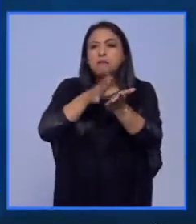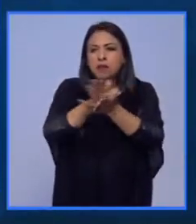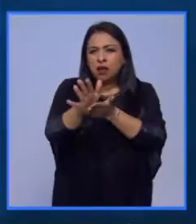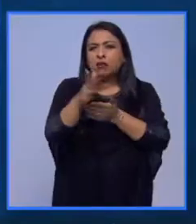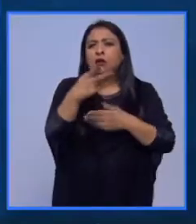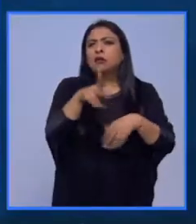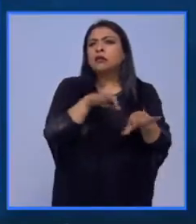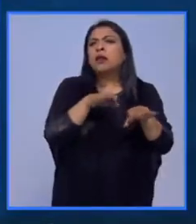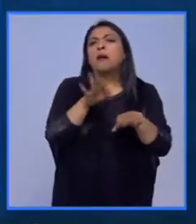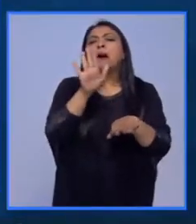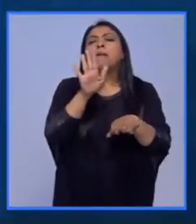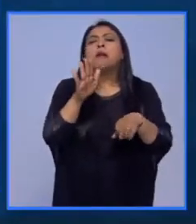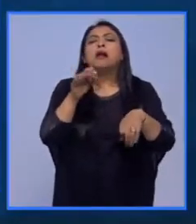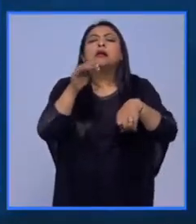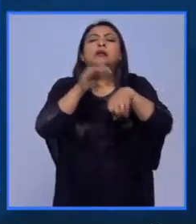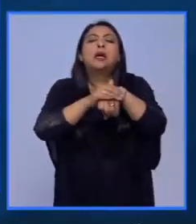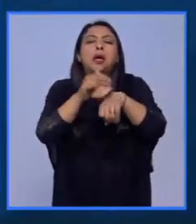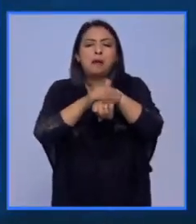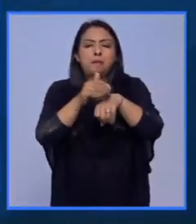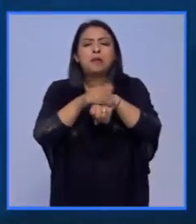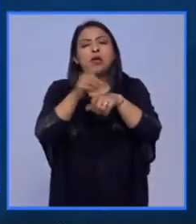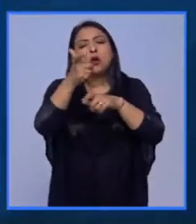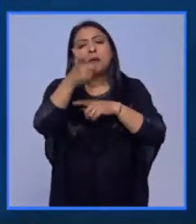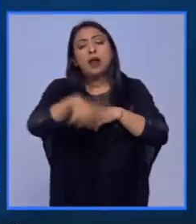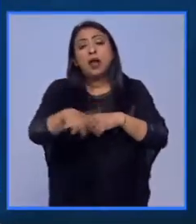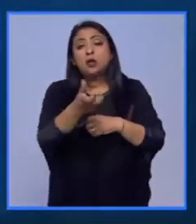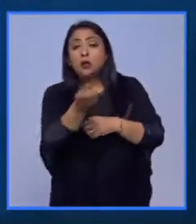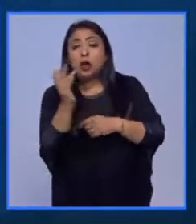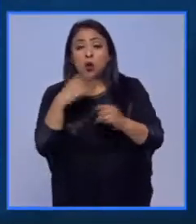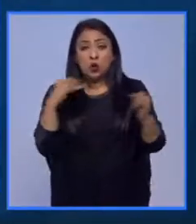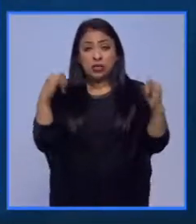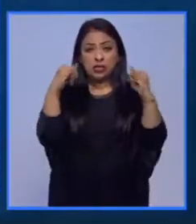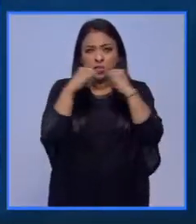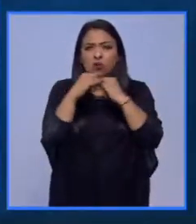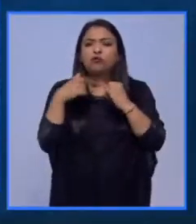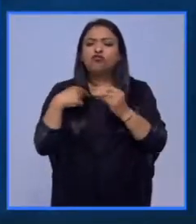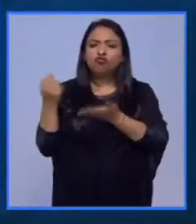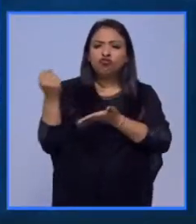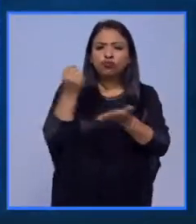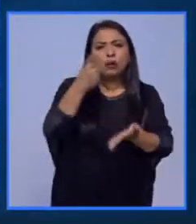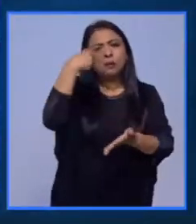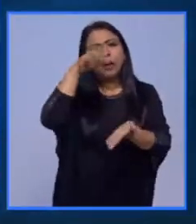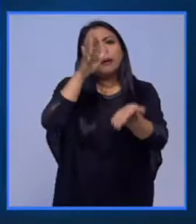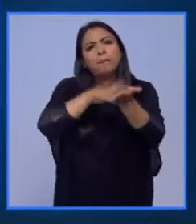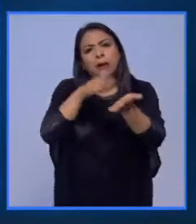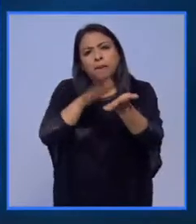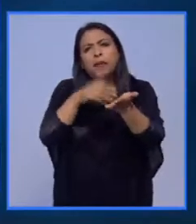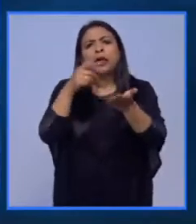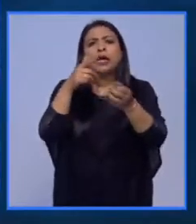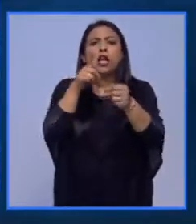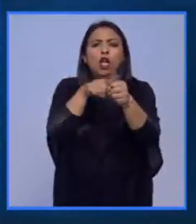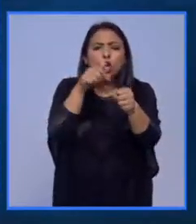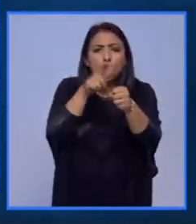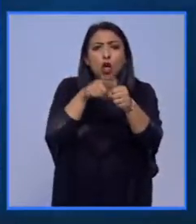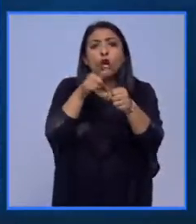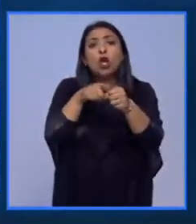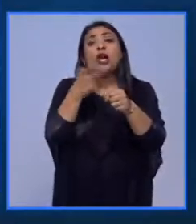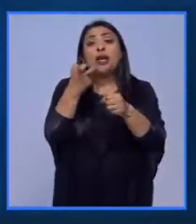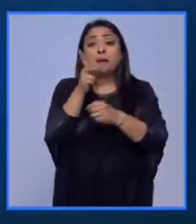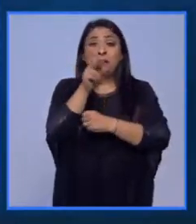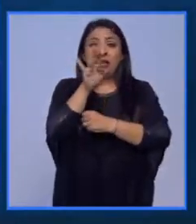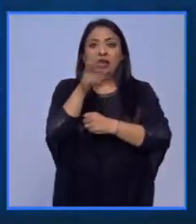precios de cuates, y hay instituciones que ponen una lana para papel y tinta, y la brigada hace el trabajo